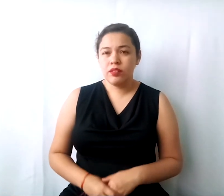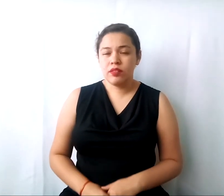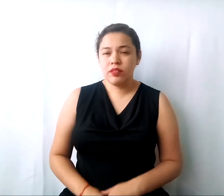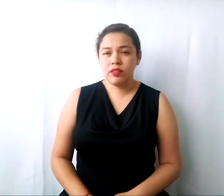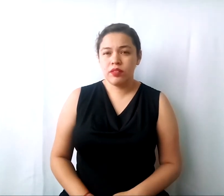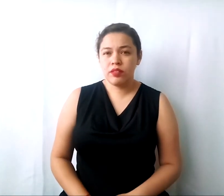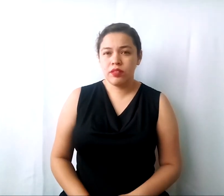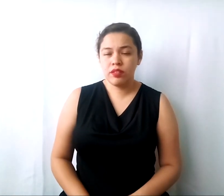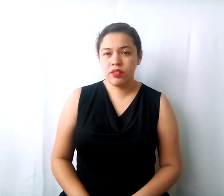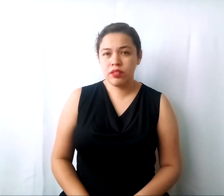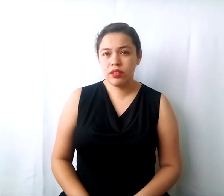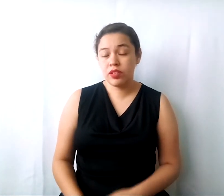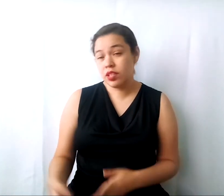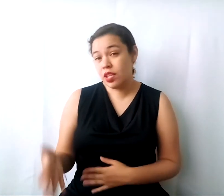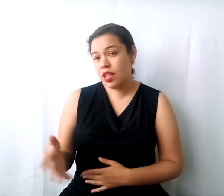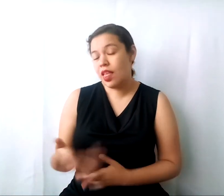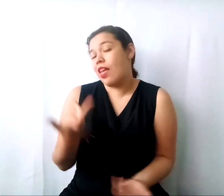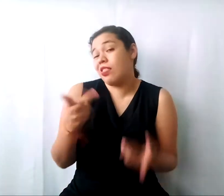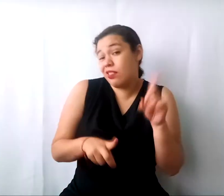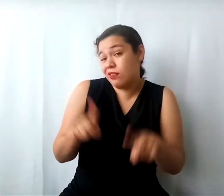Bueno, desde mi punto de vista,